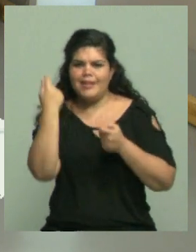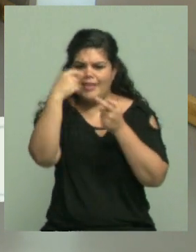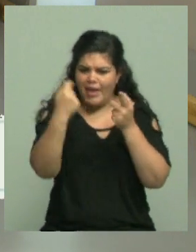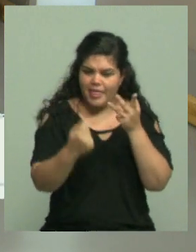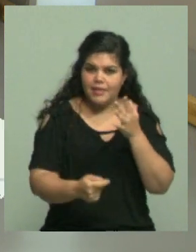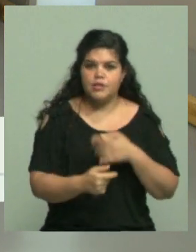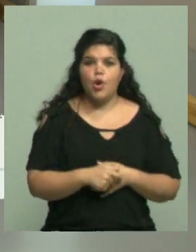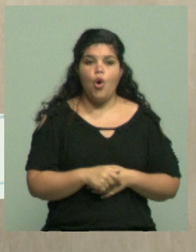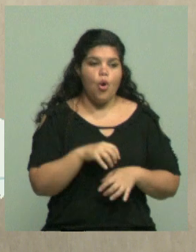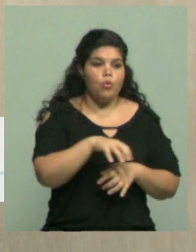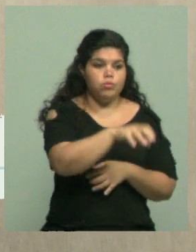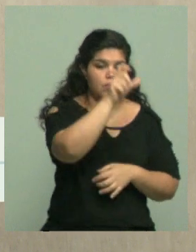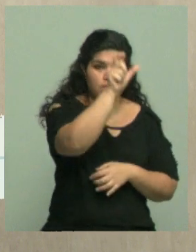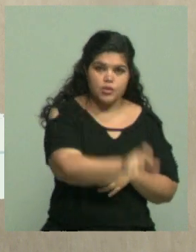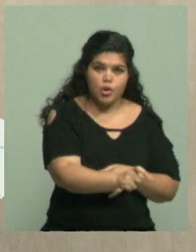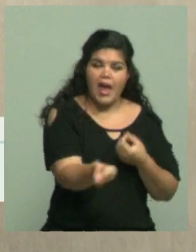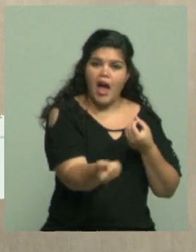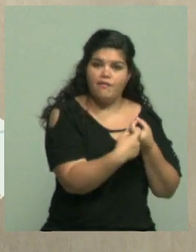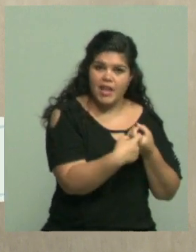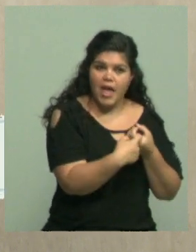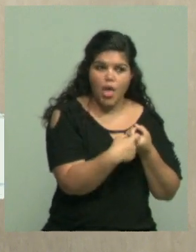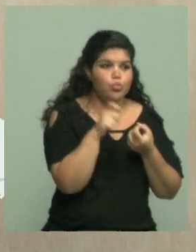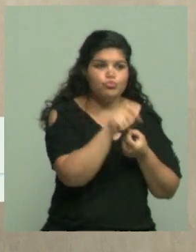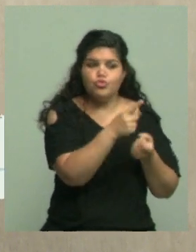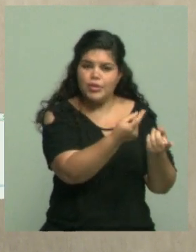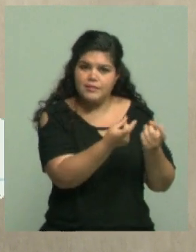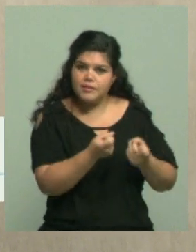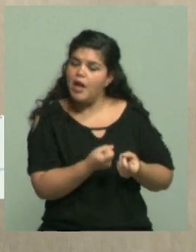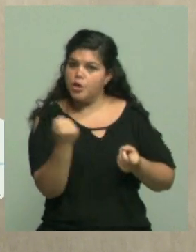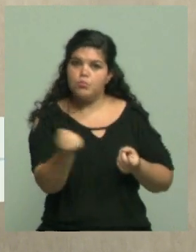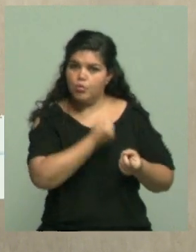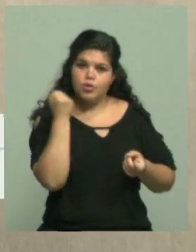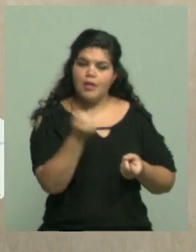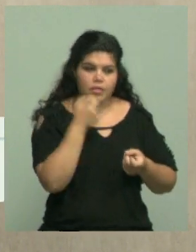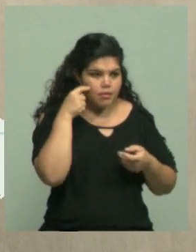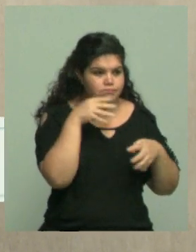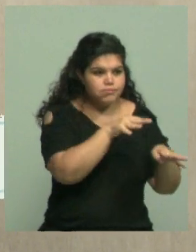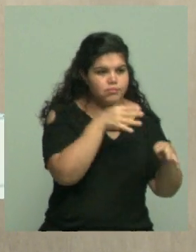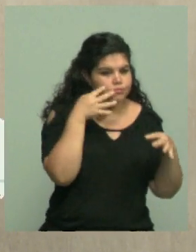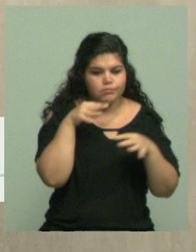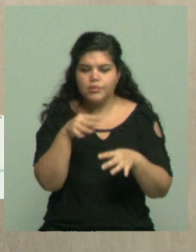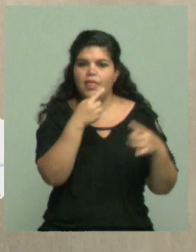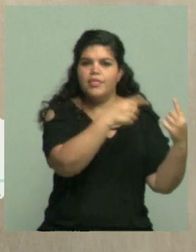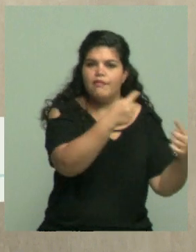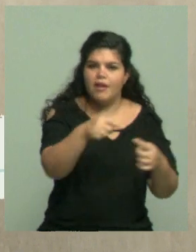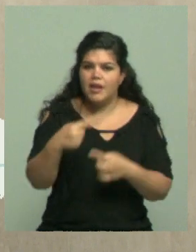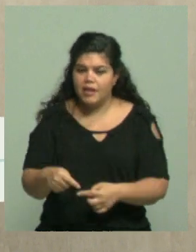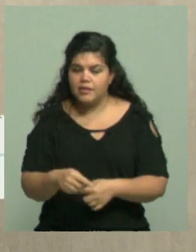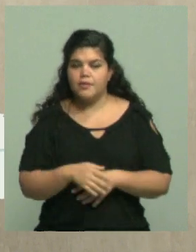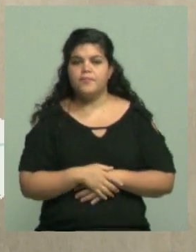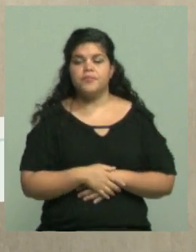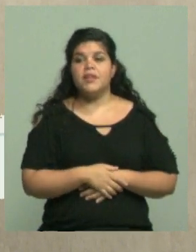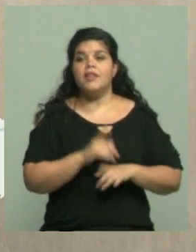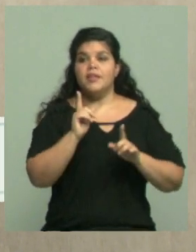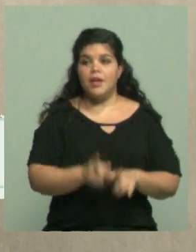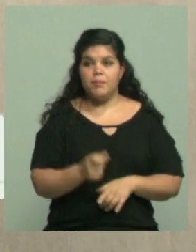afiliados, es interesante ese concepto. Y me parece una buena herramienta esa declaración jurada donde tal vez